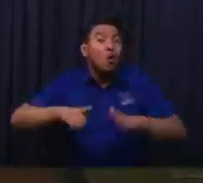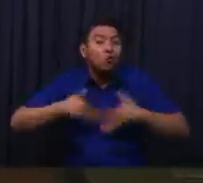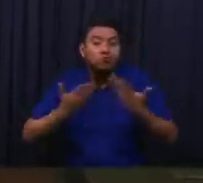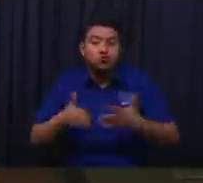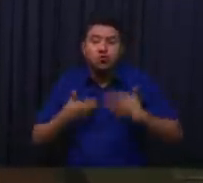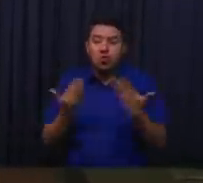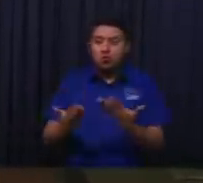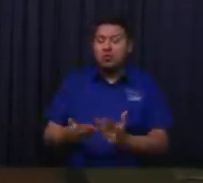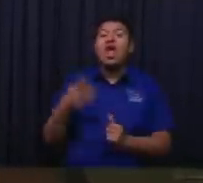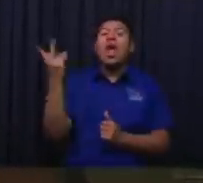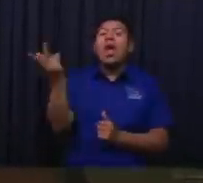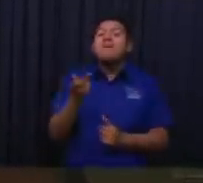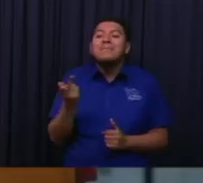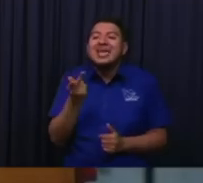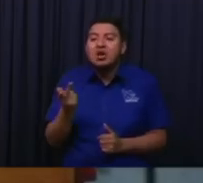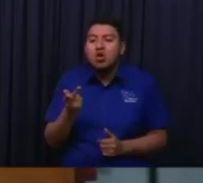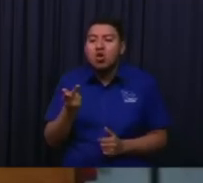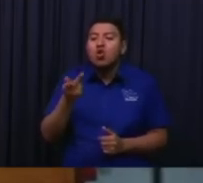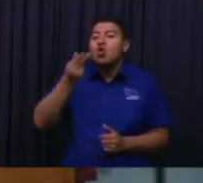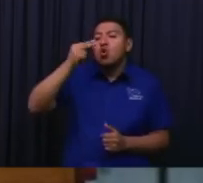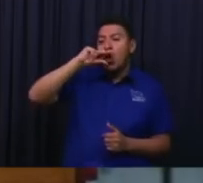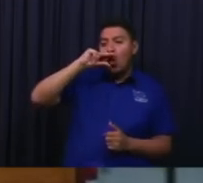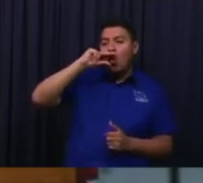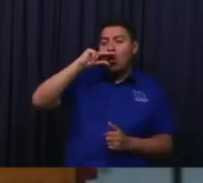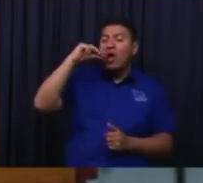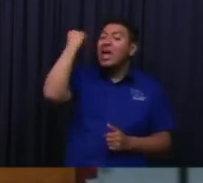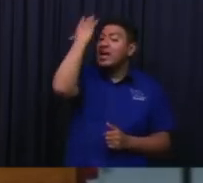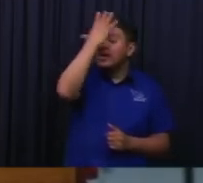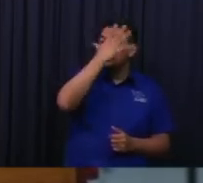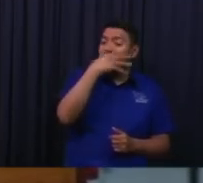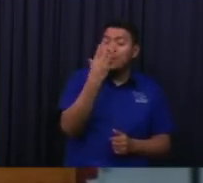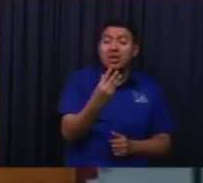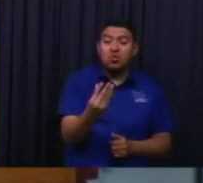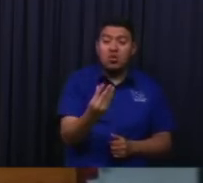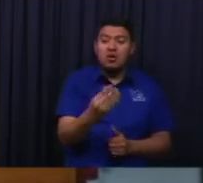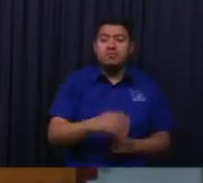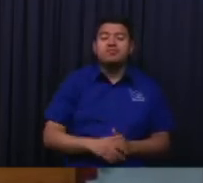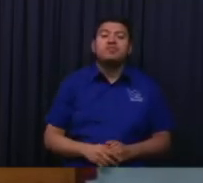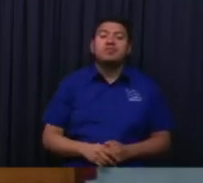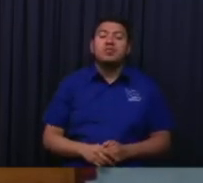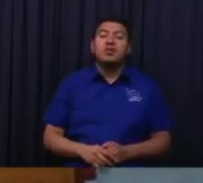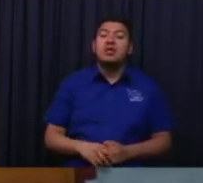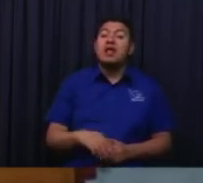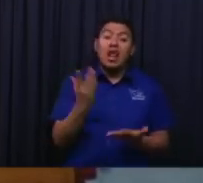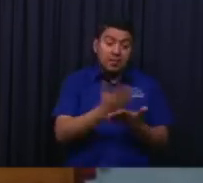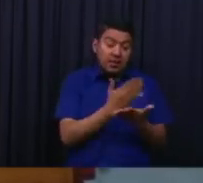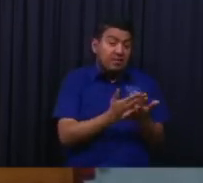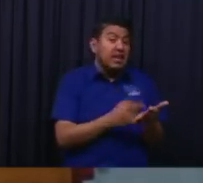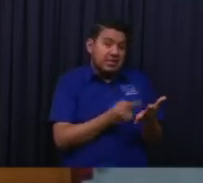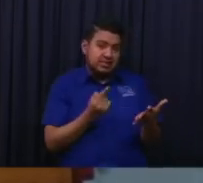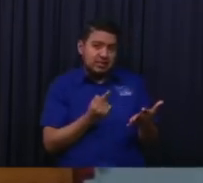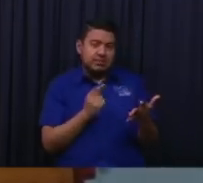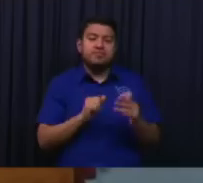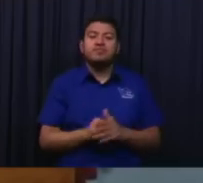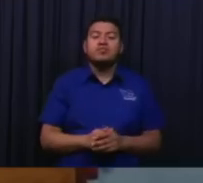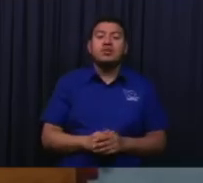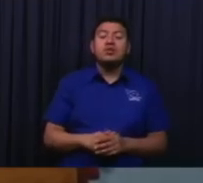dice: no os embriaguéis con vino en el cual hay